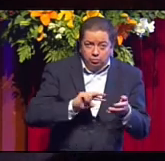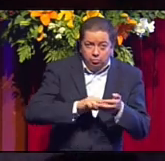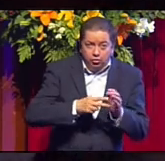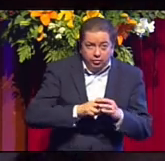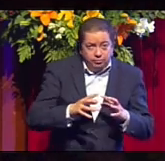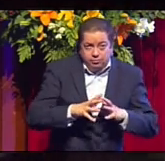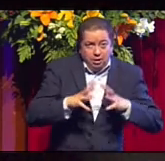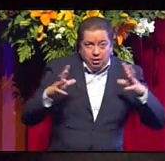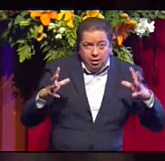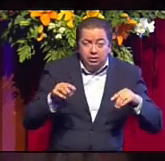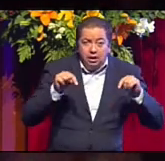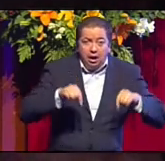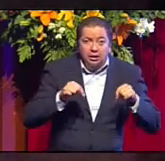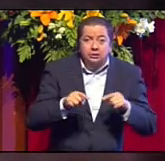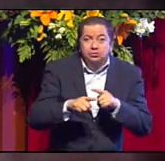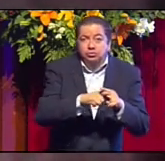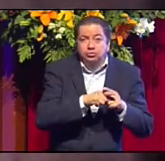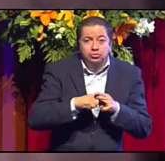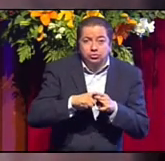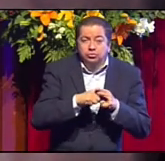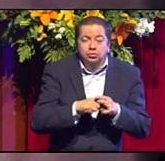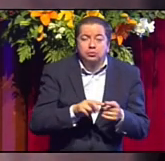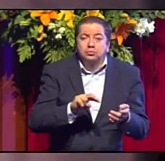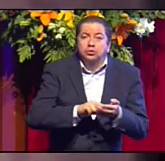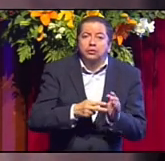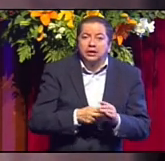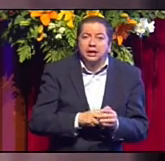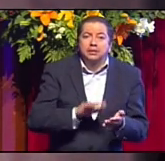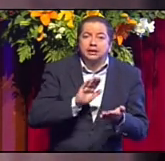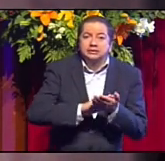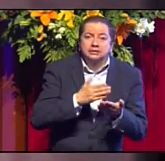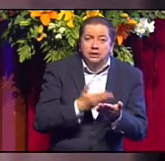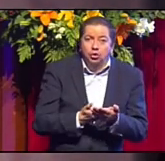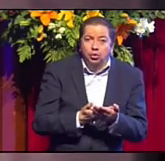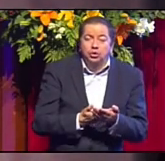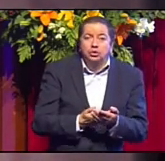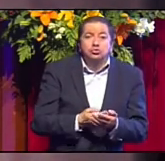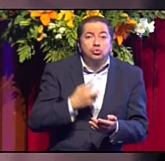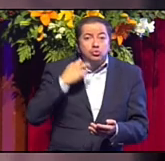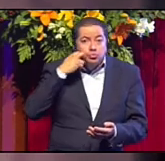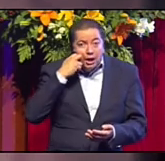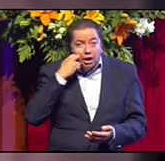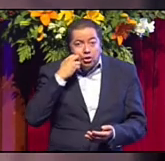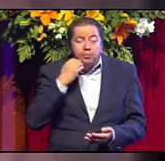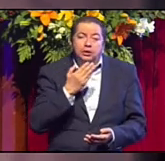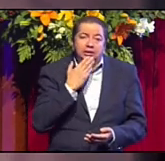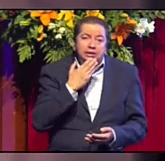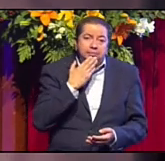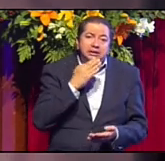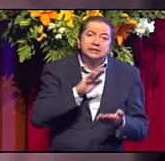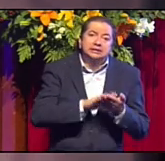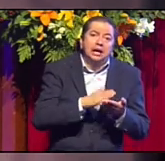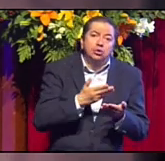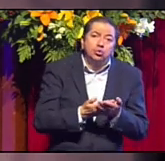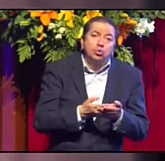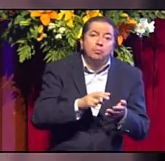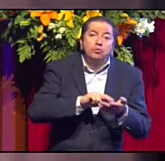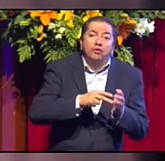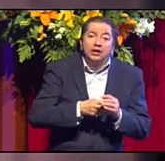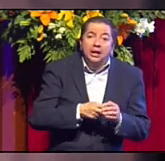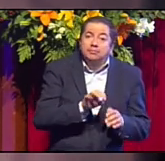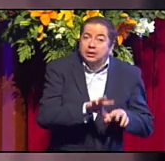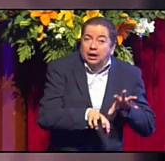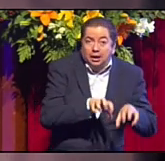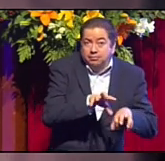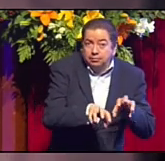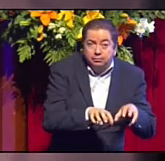gigantesco en nuestra sociedad. Tenemos un problema en la salud y en la salud de los seres humanos, pero también tenemos una salud en nuestras mascotas,